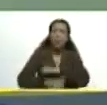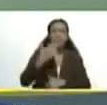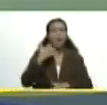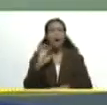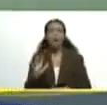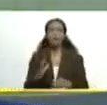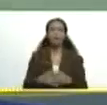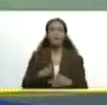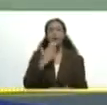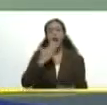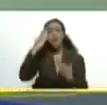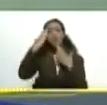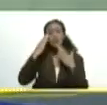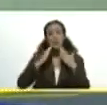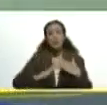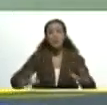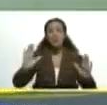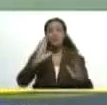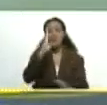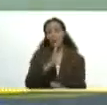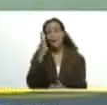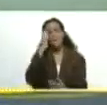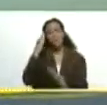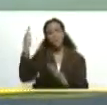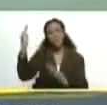lo bendiga y lo quiero por demás, presidente.